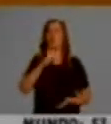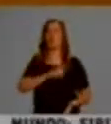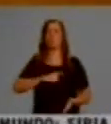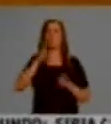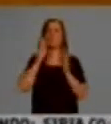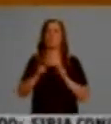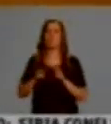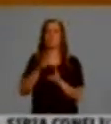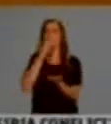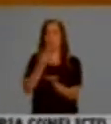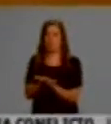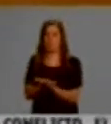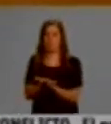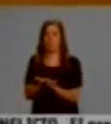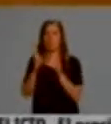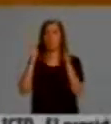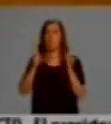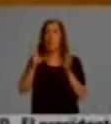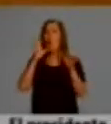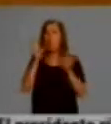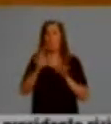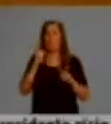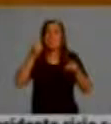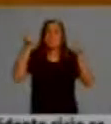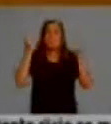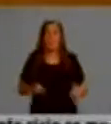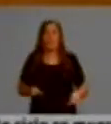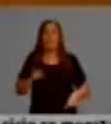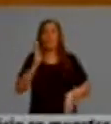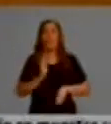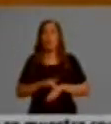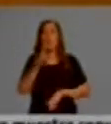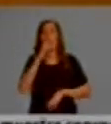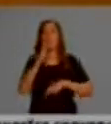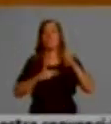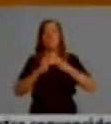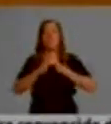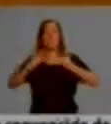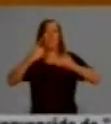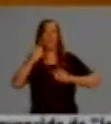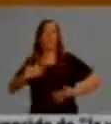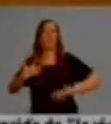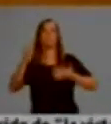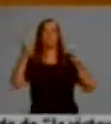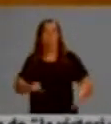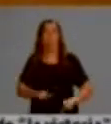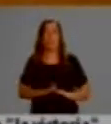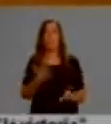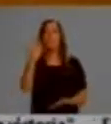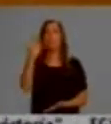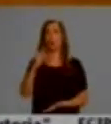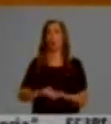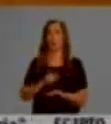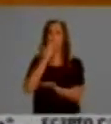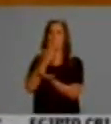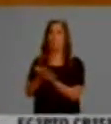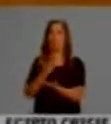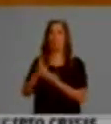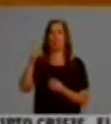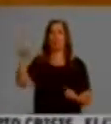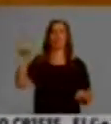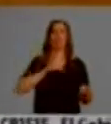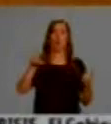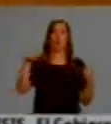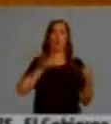comisión de investigación sobre el desastre financiero creado al calor de la burbuja inmobiliaria. Hasta en 5 ocasiones